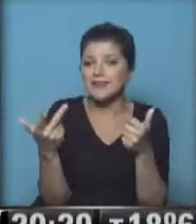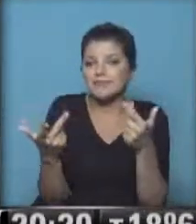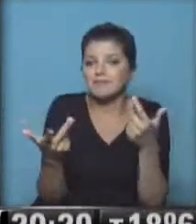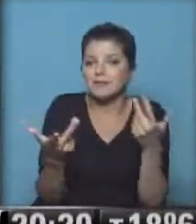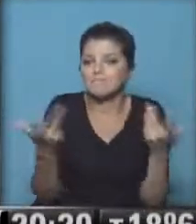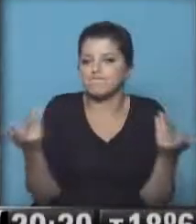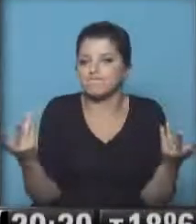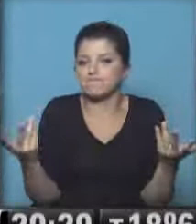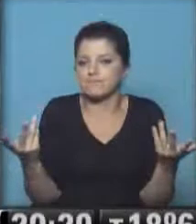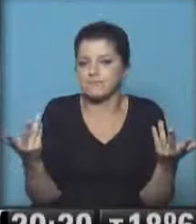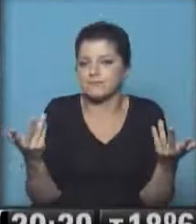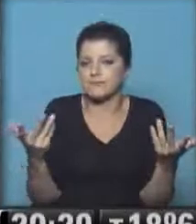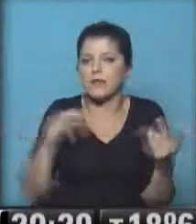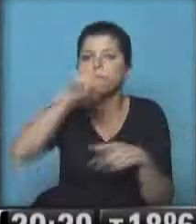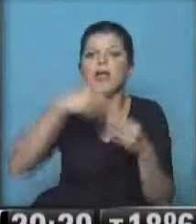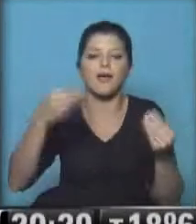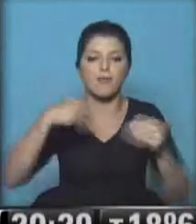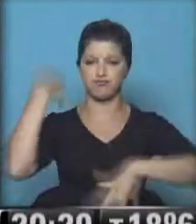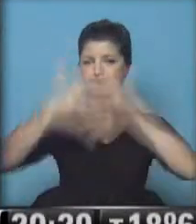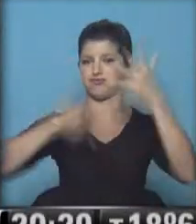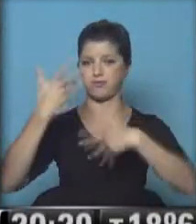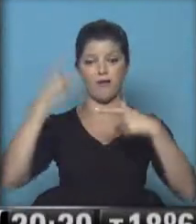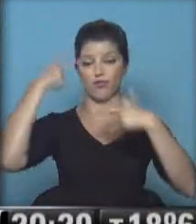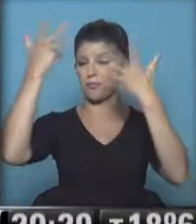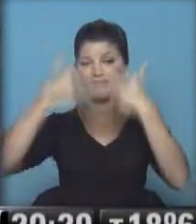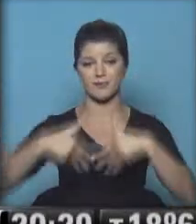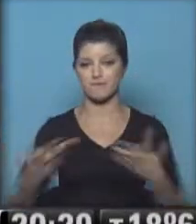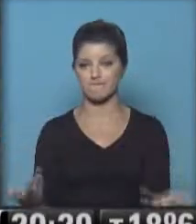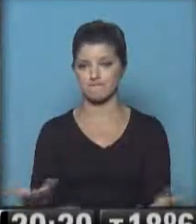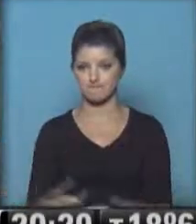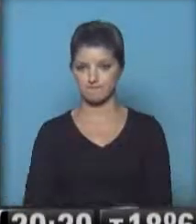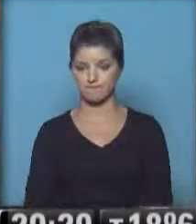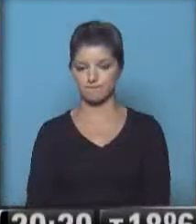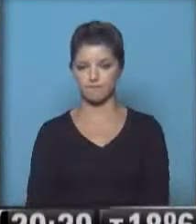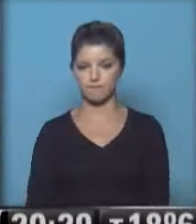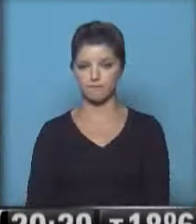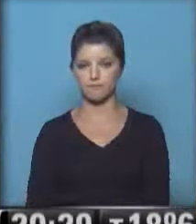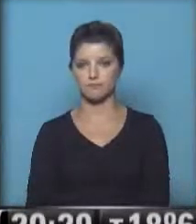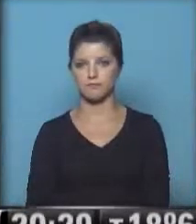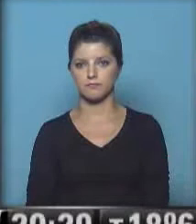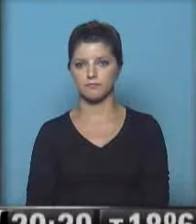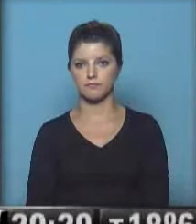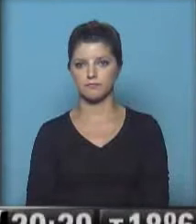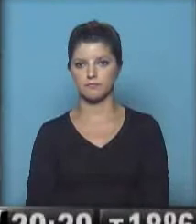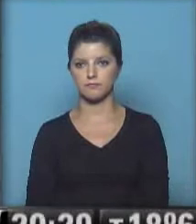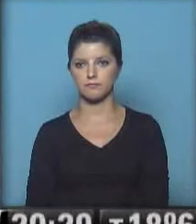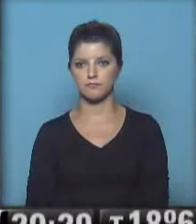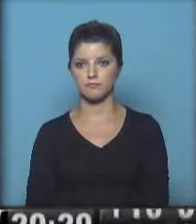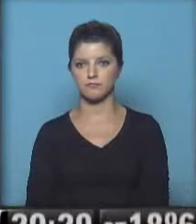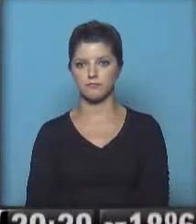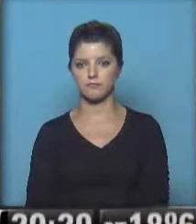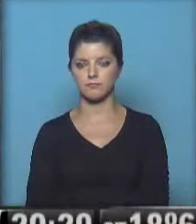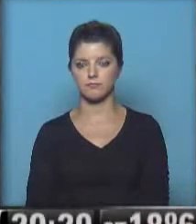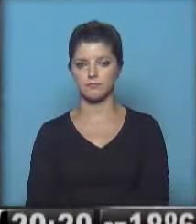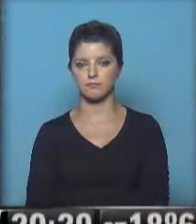multiplica automáticamente la violencia. La vida nunca sabe a quién es al que le va a tocar. Estando vivo yo sé que a muchos